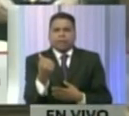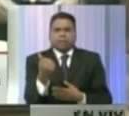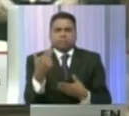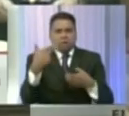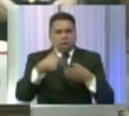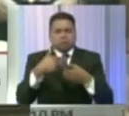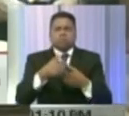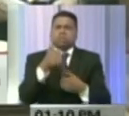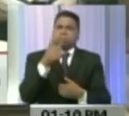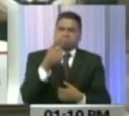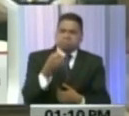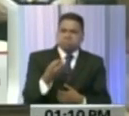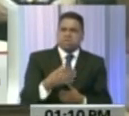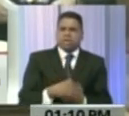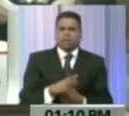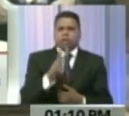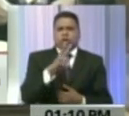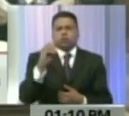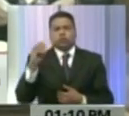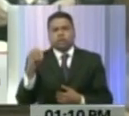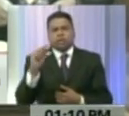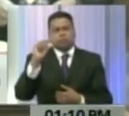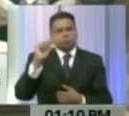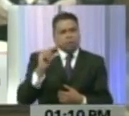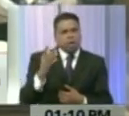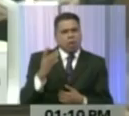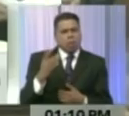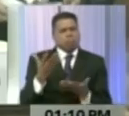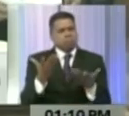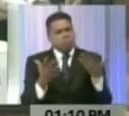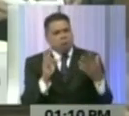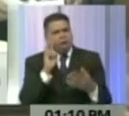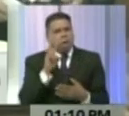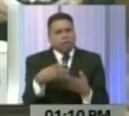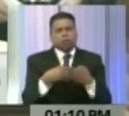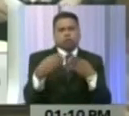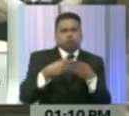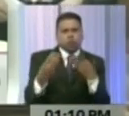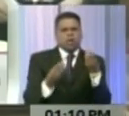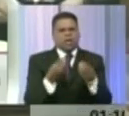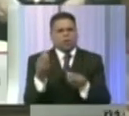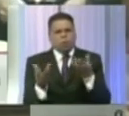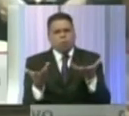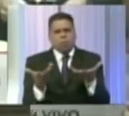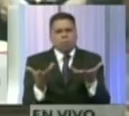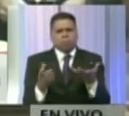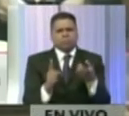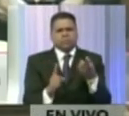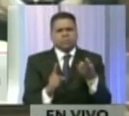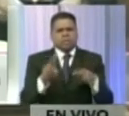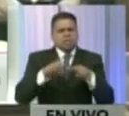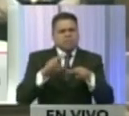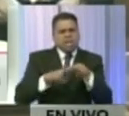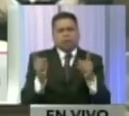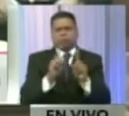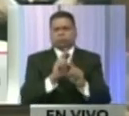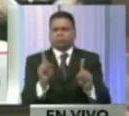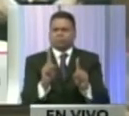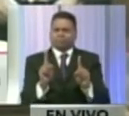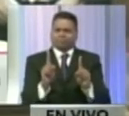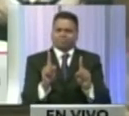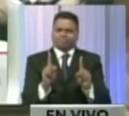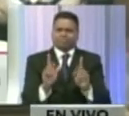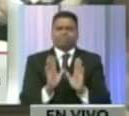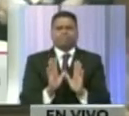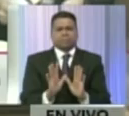uno. Vamos a dejar, tiene que dejarlo que flote de verdad. Que no sea una flotación sucia. Entonces,